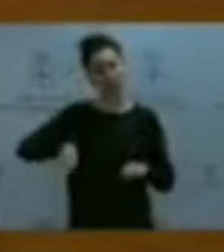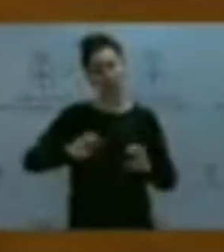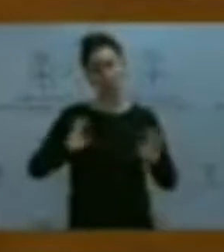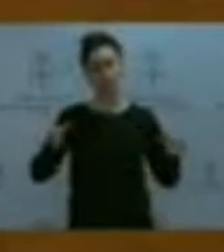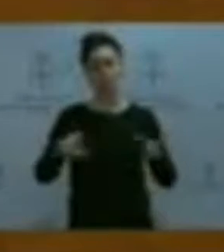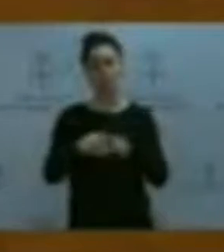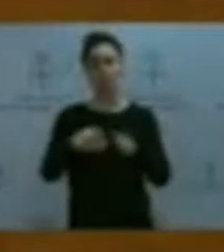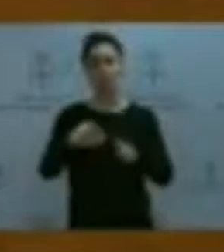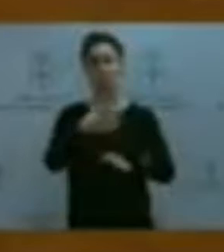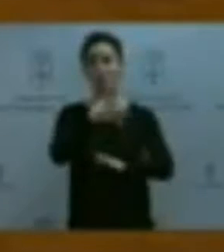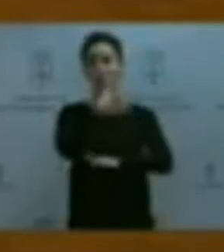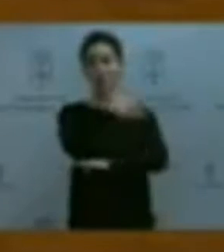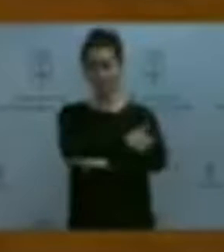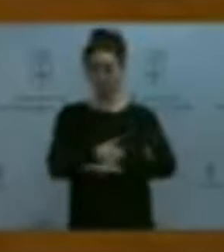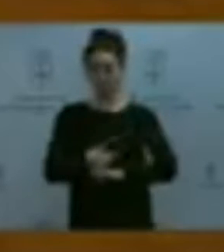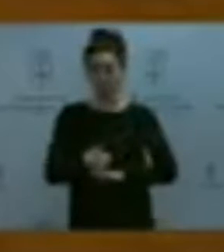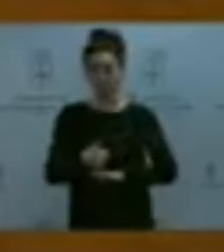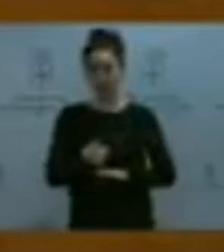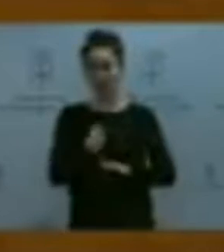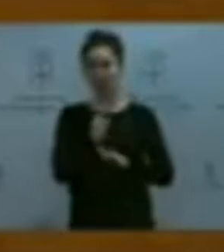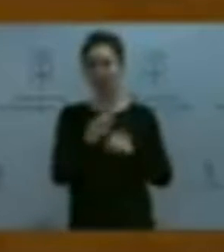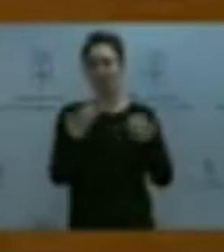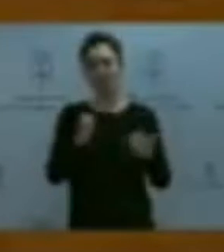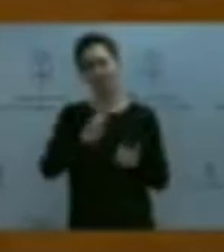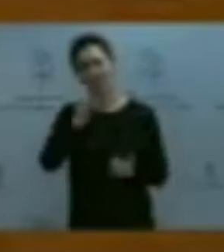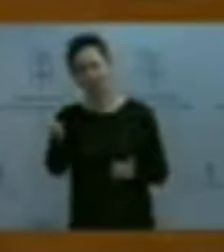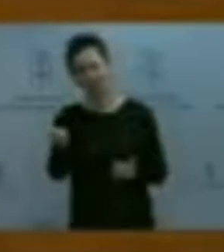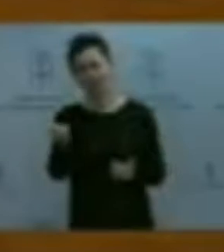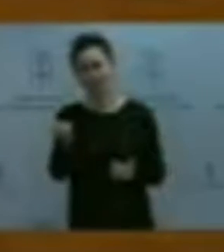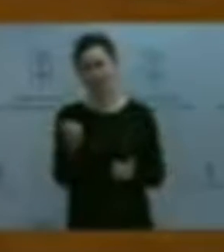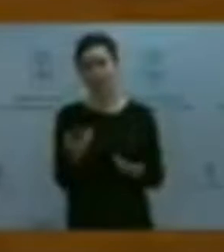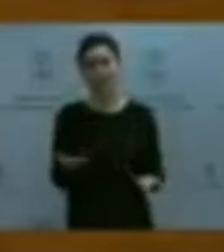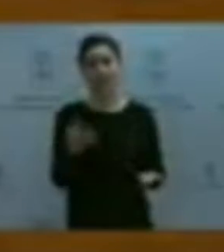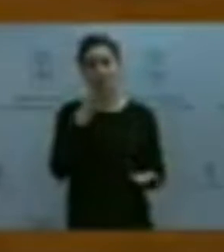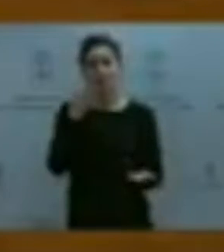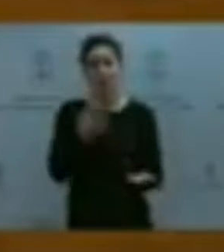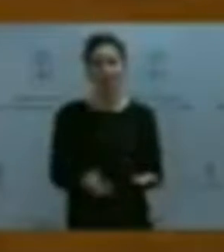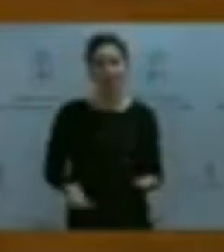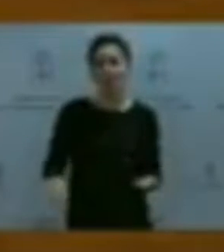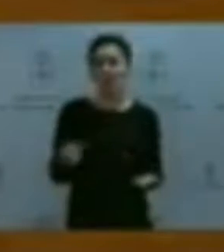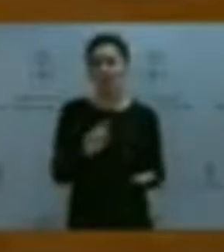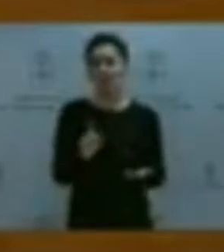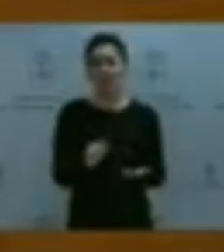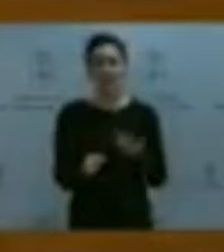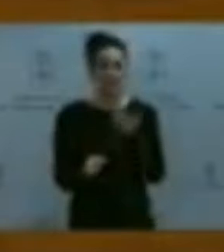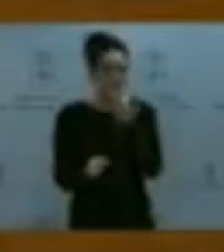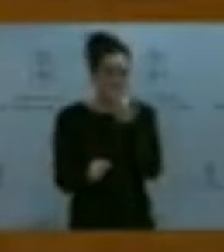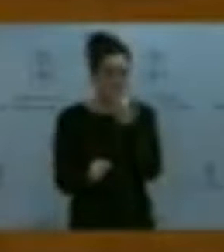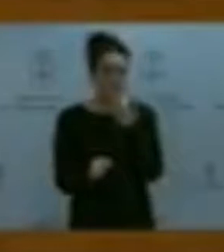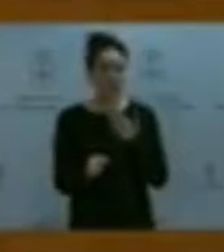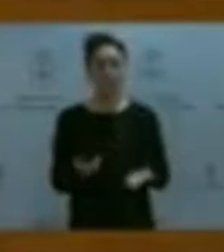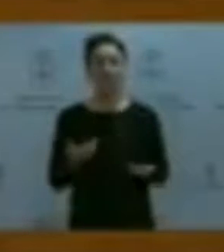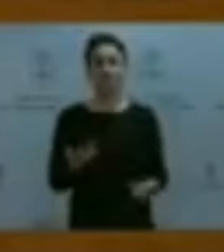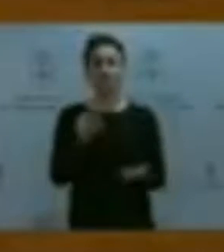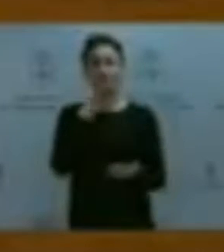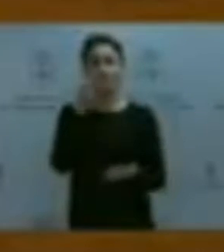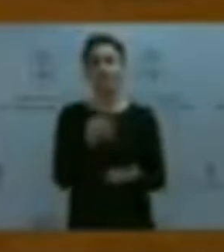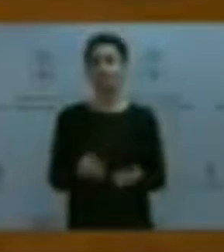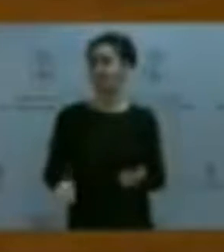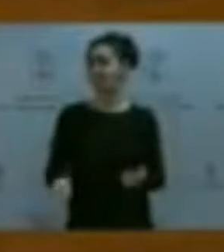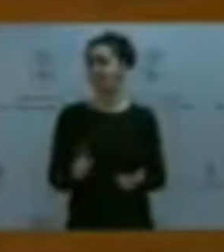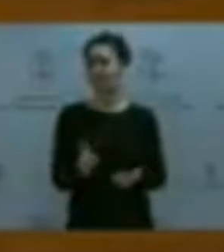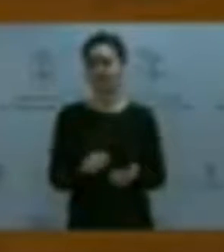anterior, claro, faltó a la verdad. No voy a decir mintió, faltó a la verdad en cuanto a los gastos de mantenimiento